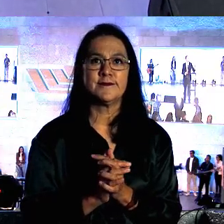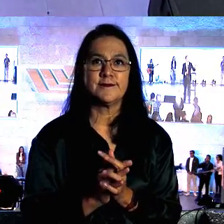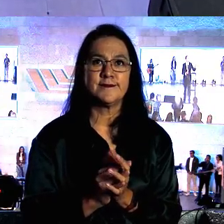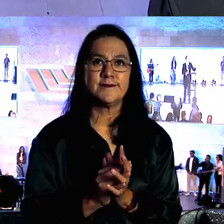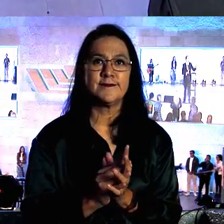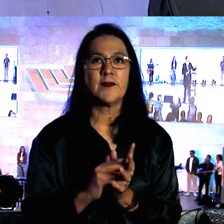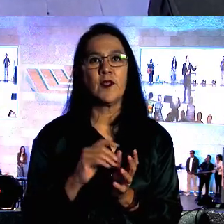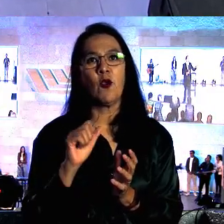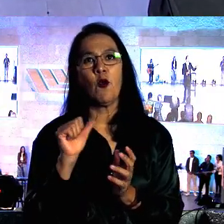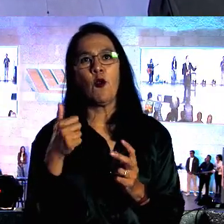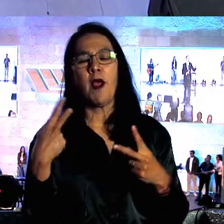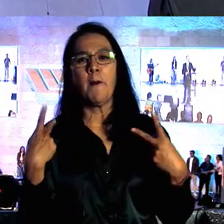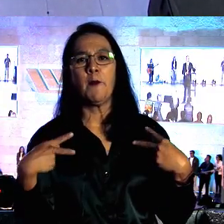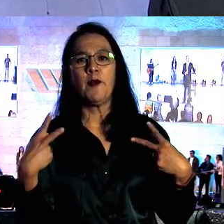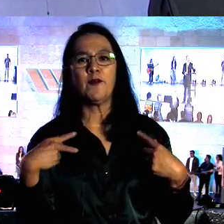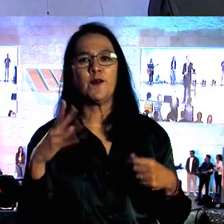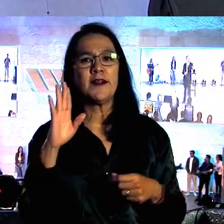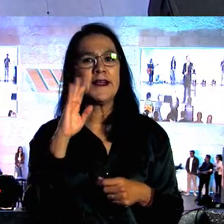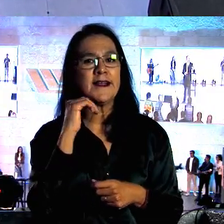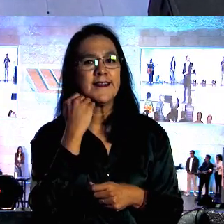¿alguien más? ¿alguien más?